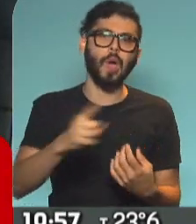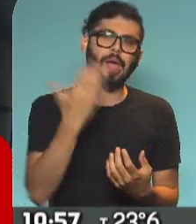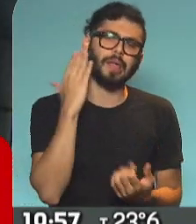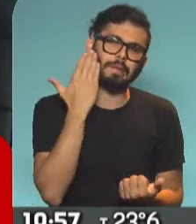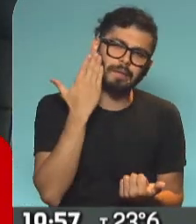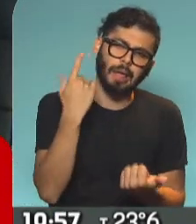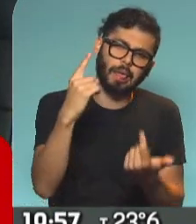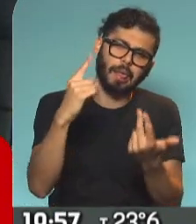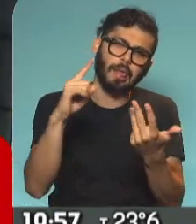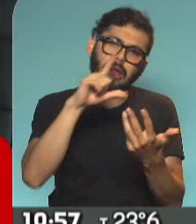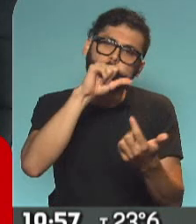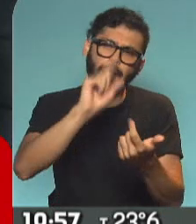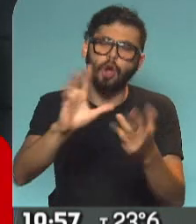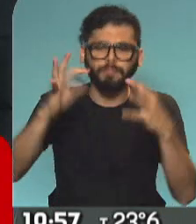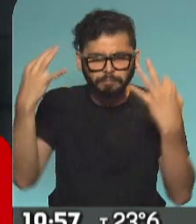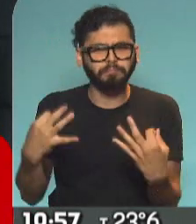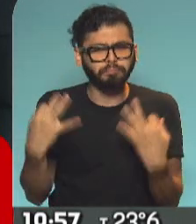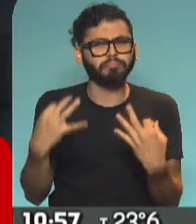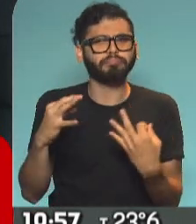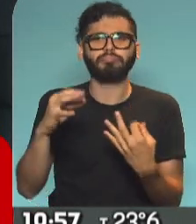la de Twitter y esas cosas.